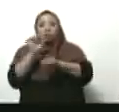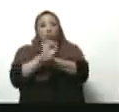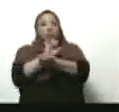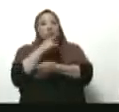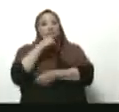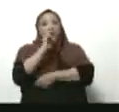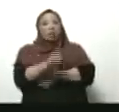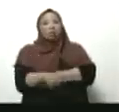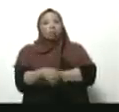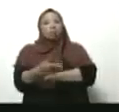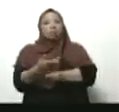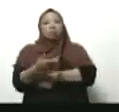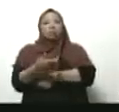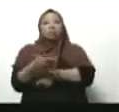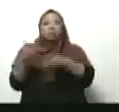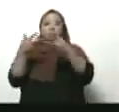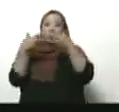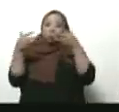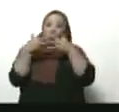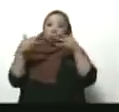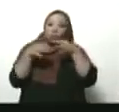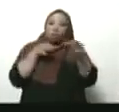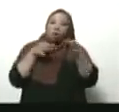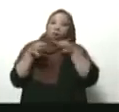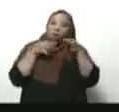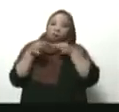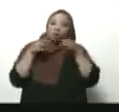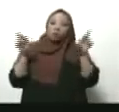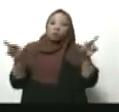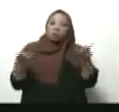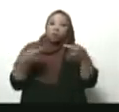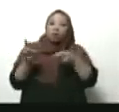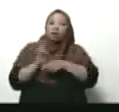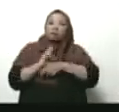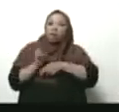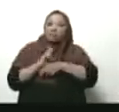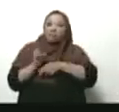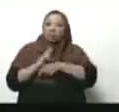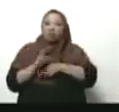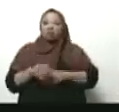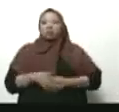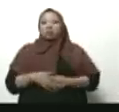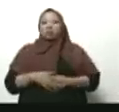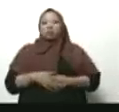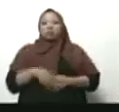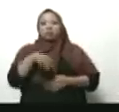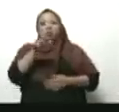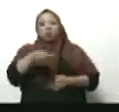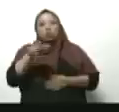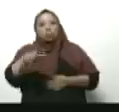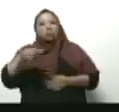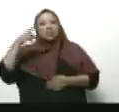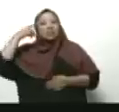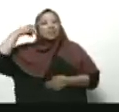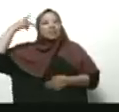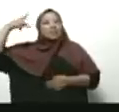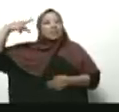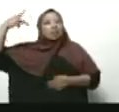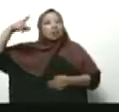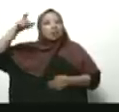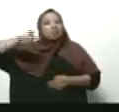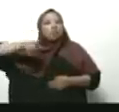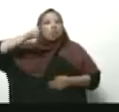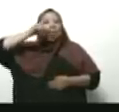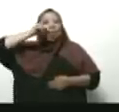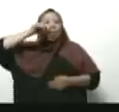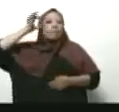y allí narramos y vemos cómo rápidamente vean ustedes qué es la pedofilia es un trastorno psiquiátrico en el que el afectado o